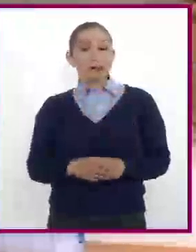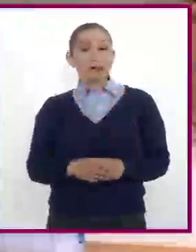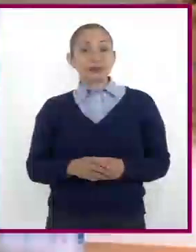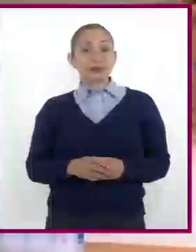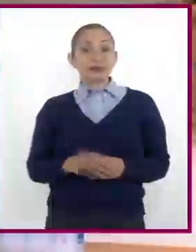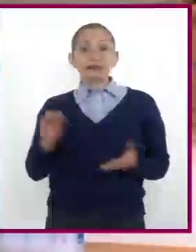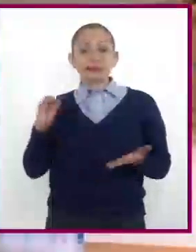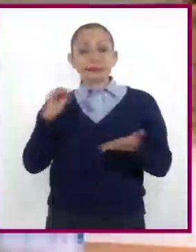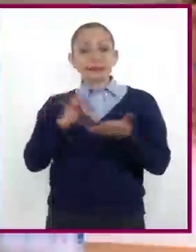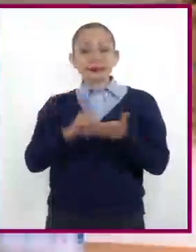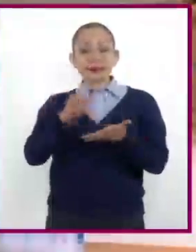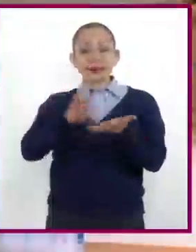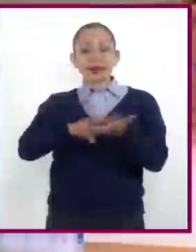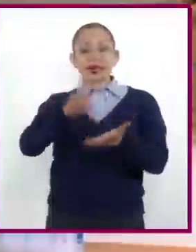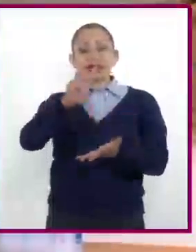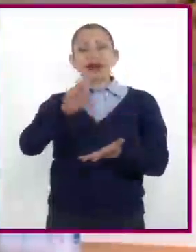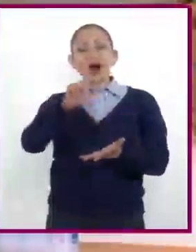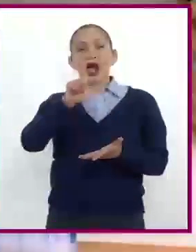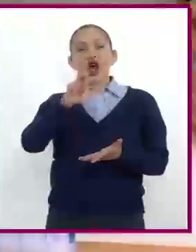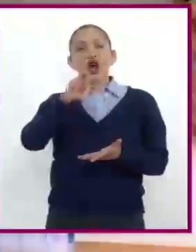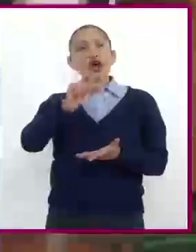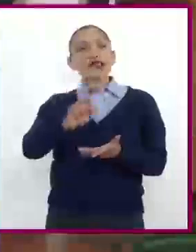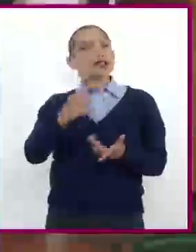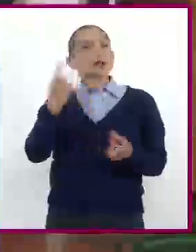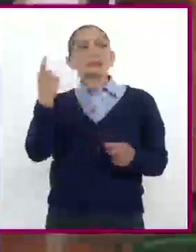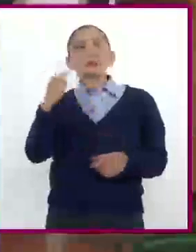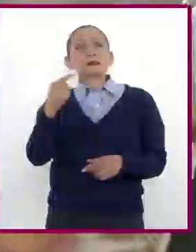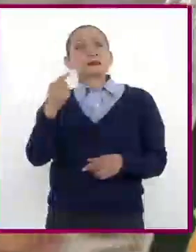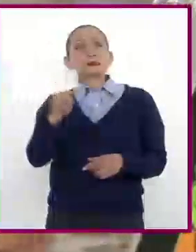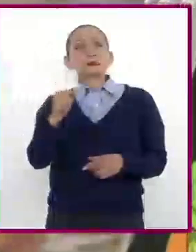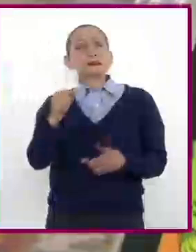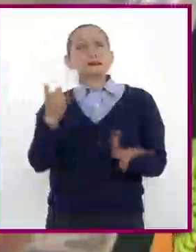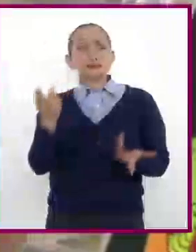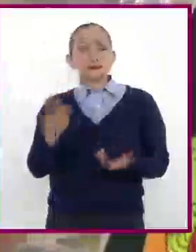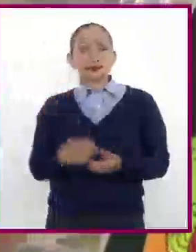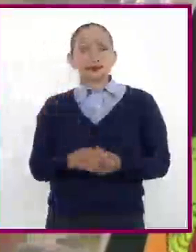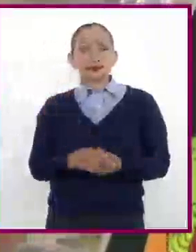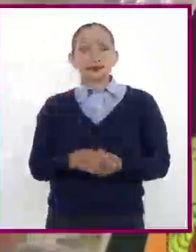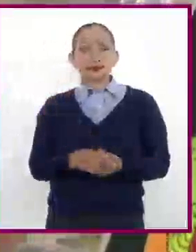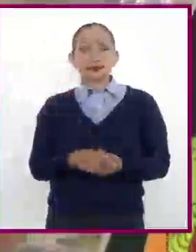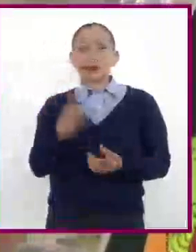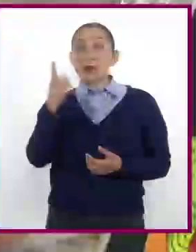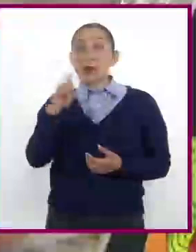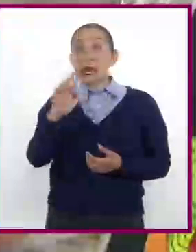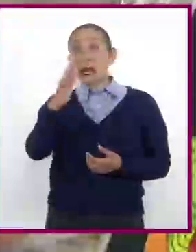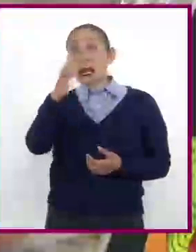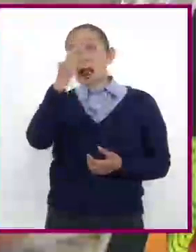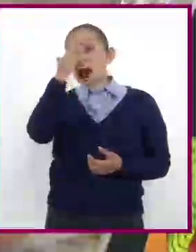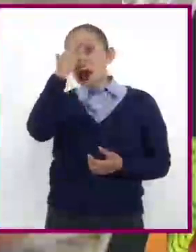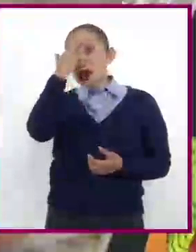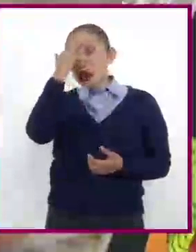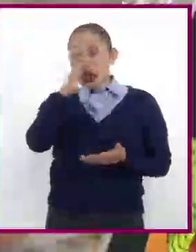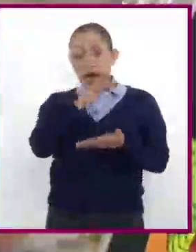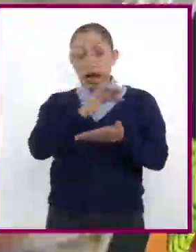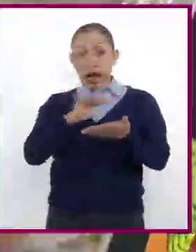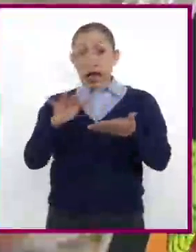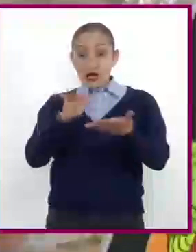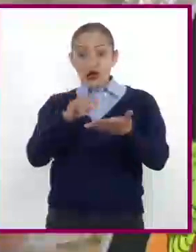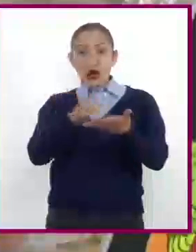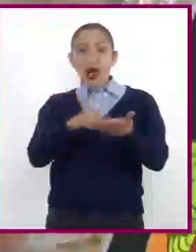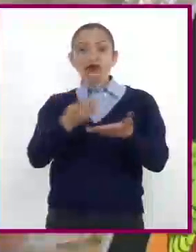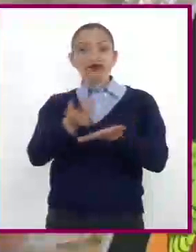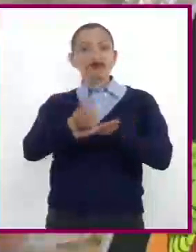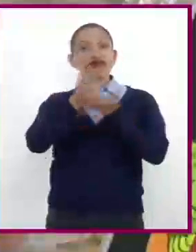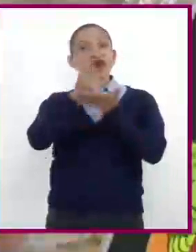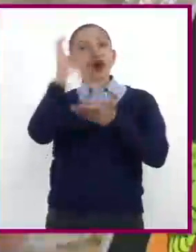le agregamos los valores, con la finalidad de recordar que la lectura es